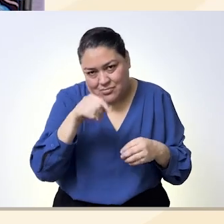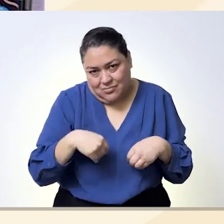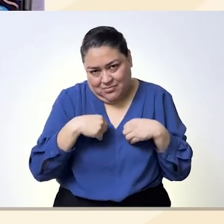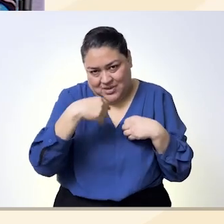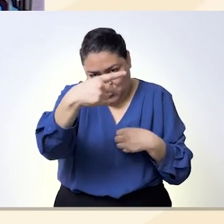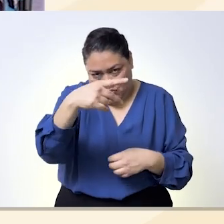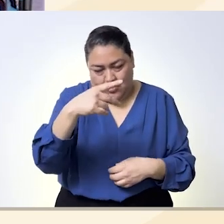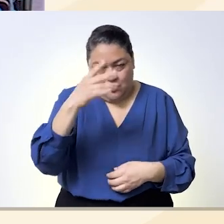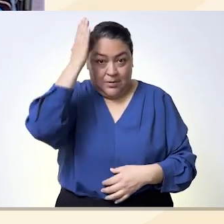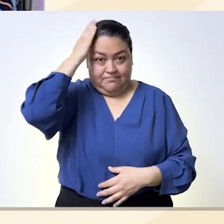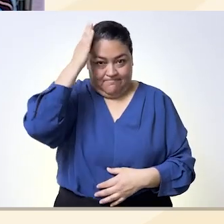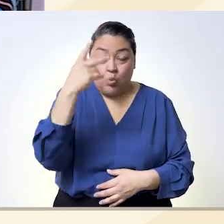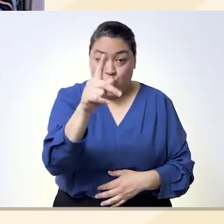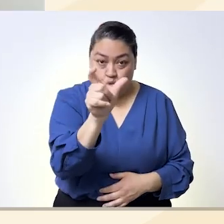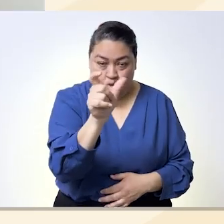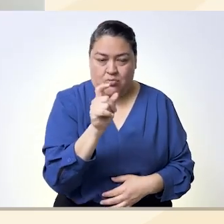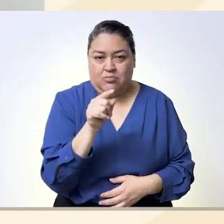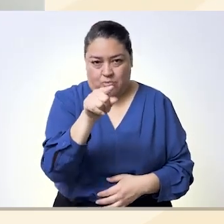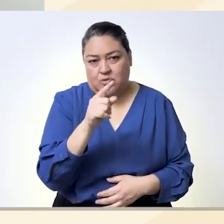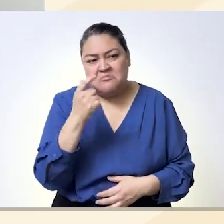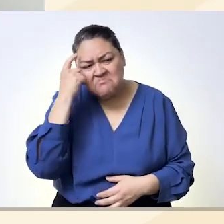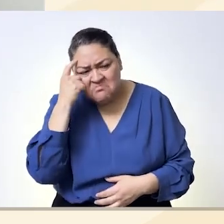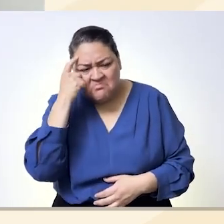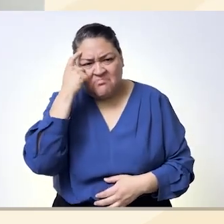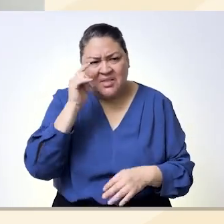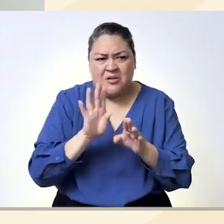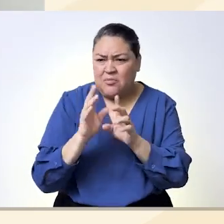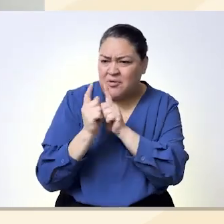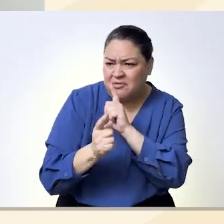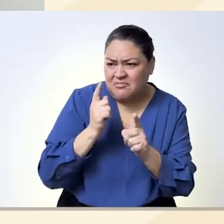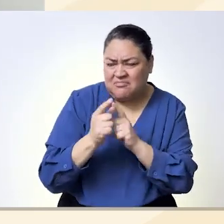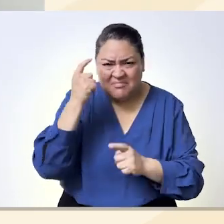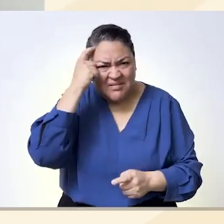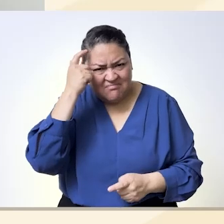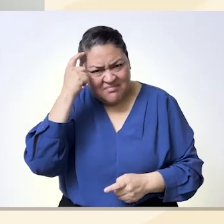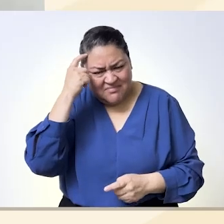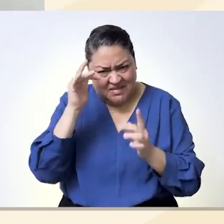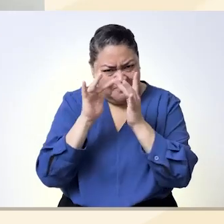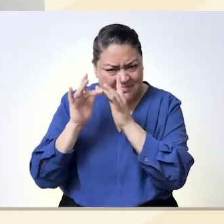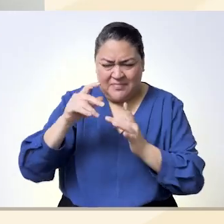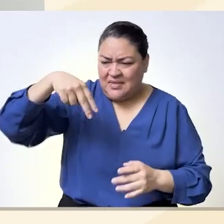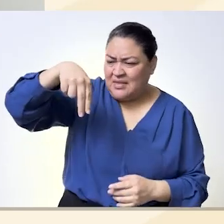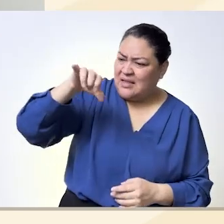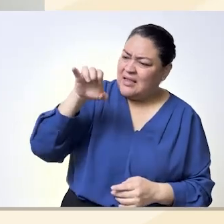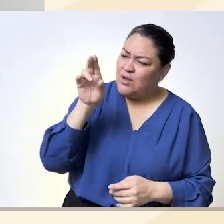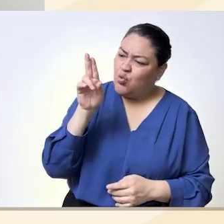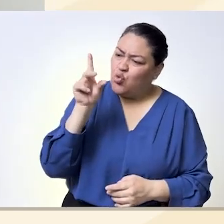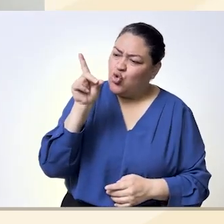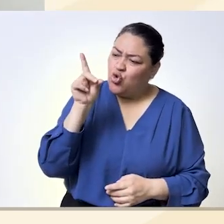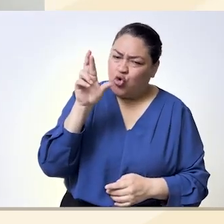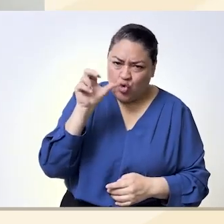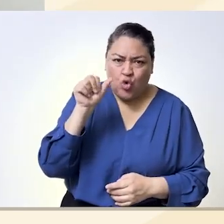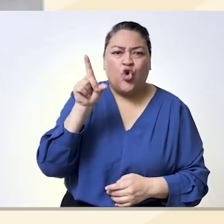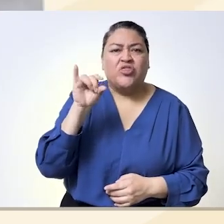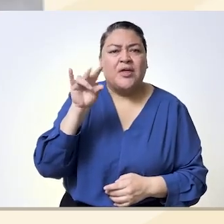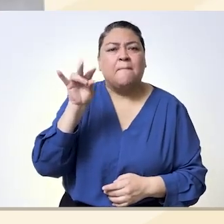tú, desde tu posición política, definirías o interactuarías con la neurodivergencia? Ya, pues es